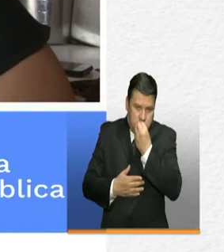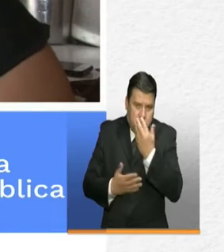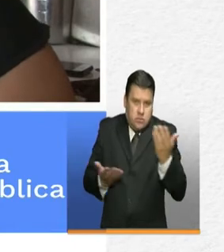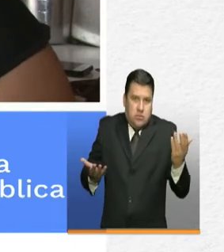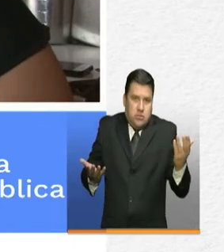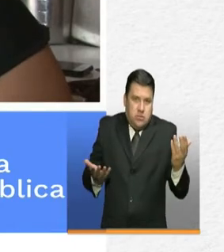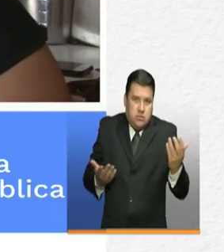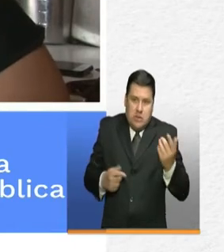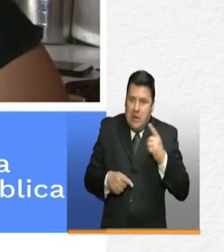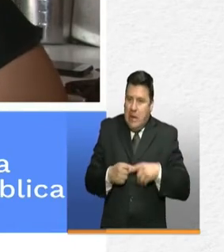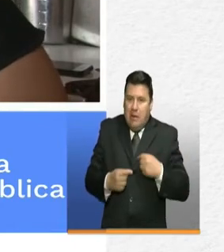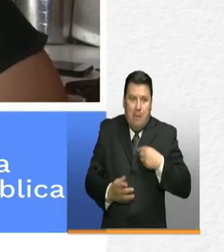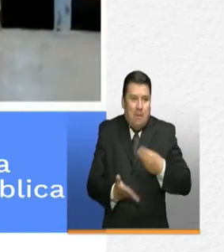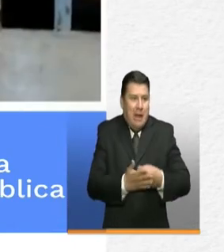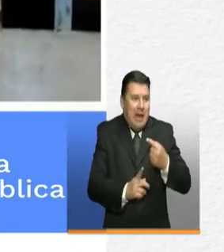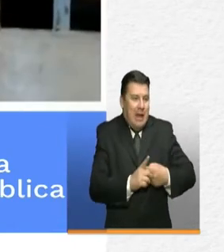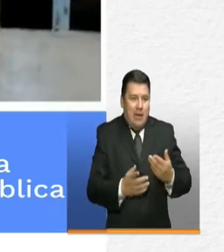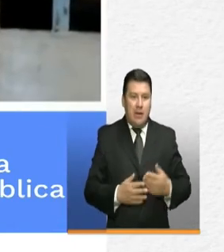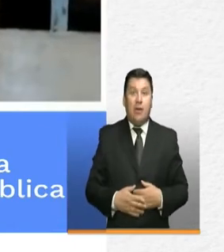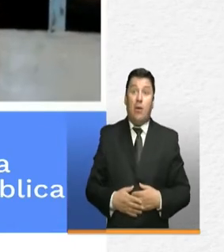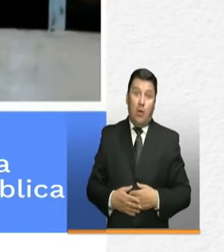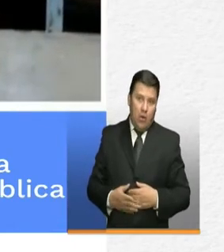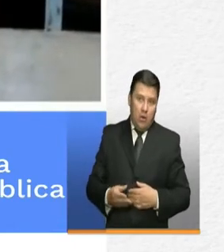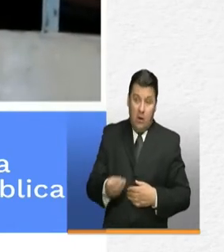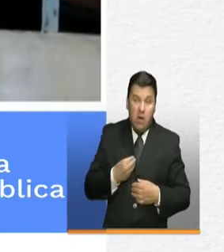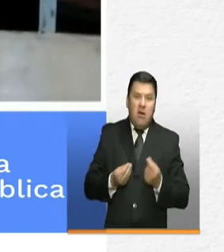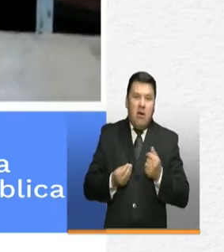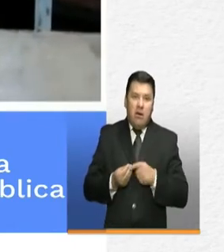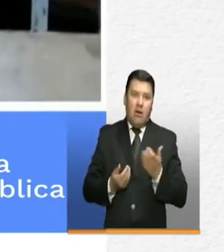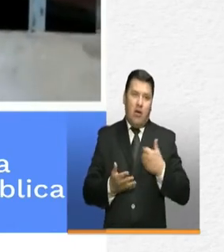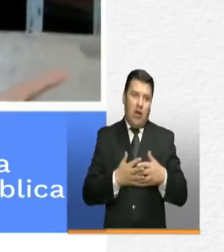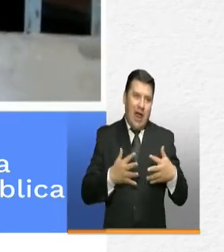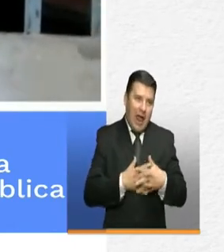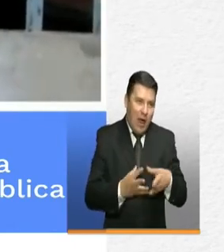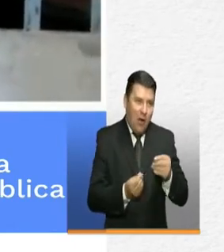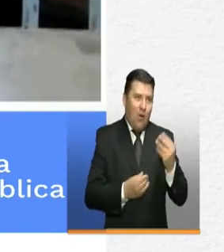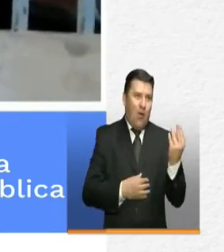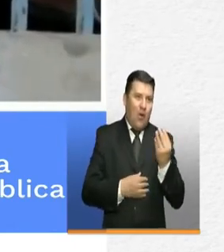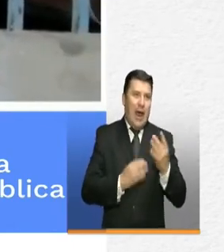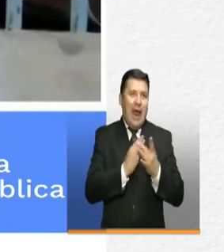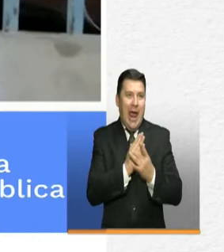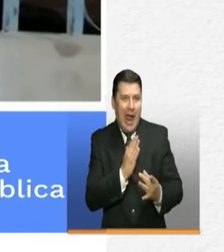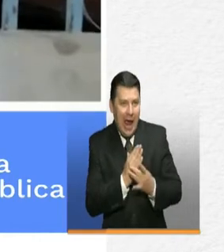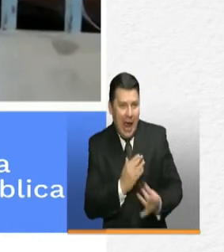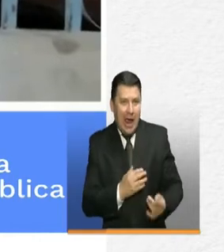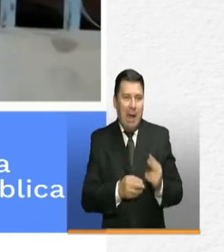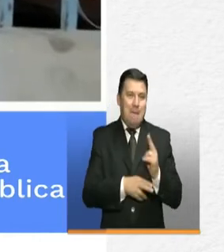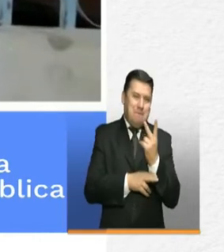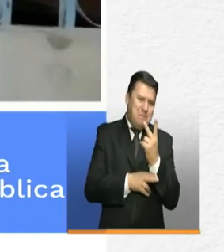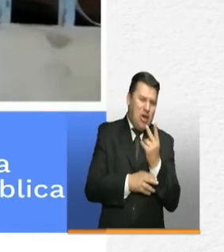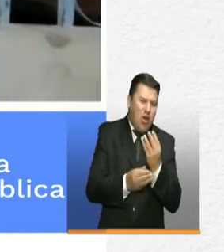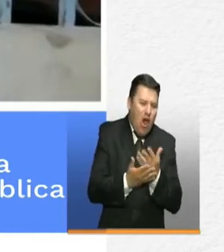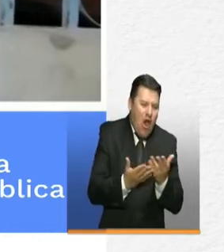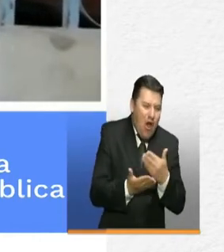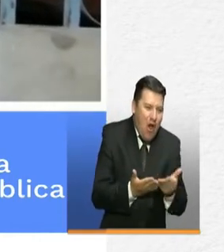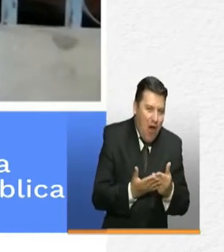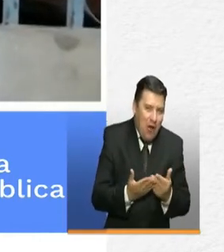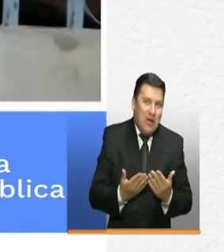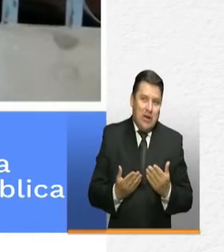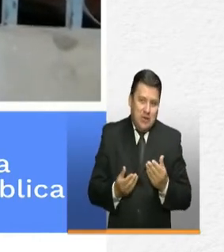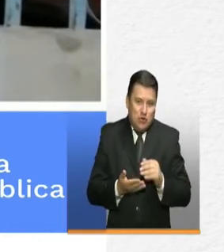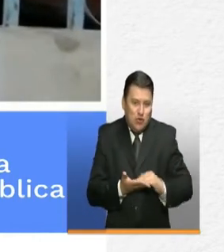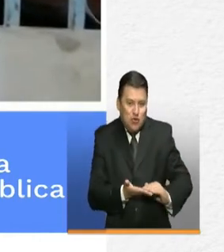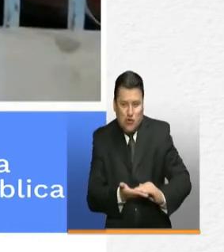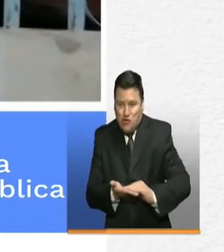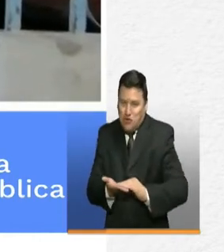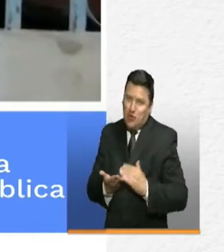tampoco podíamos pagar arriendo ni nada. Con ese dinero compré arroz, harina, huevo, aceite, verdura y otras cositas más para poder